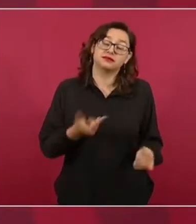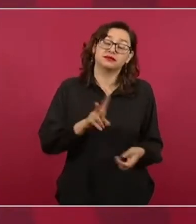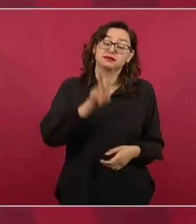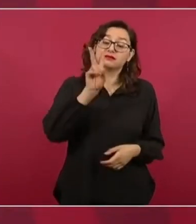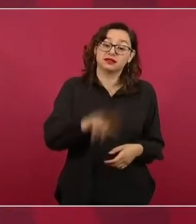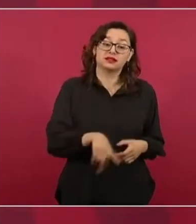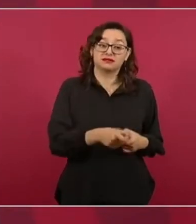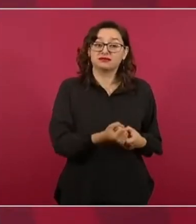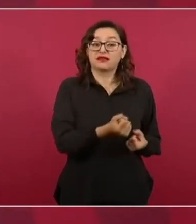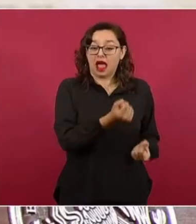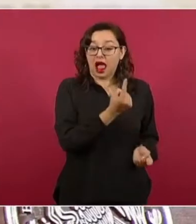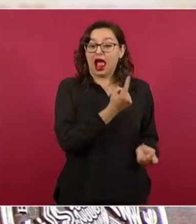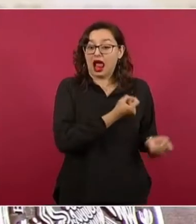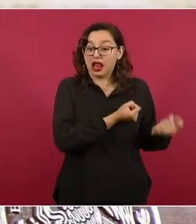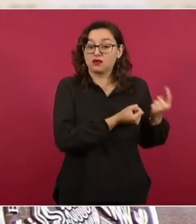se aferran,